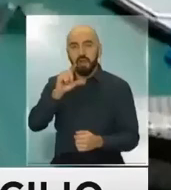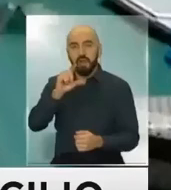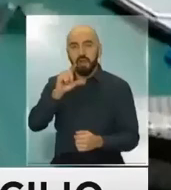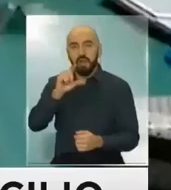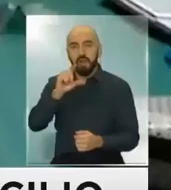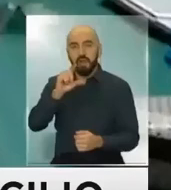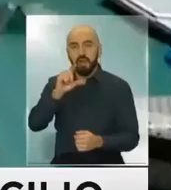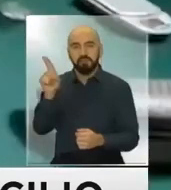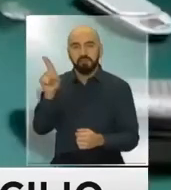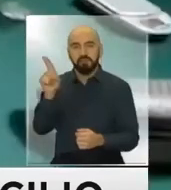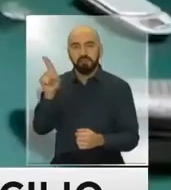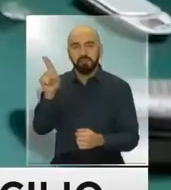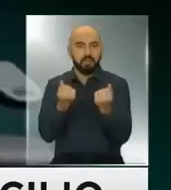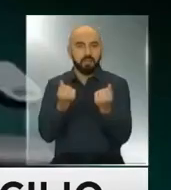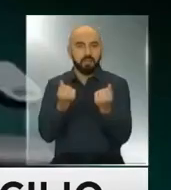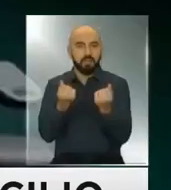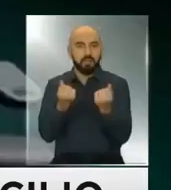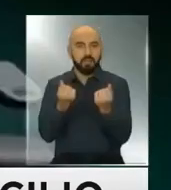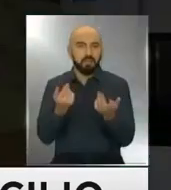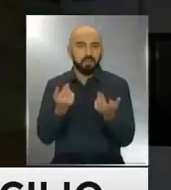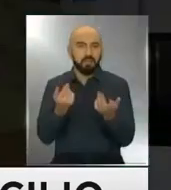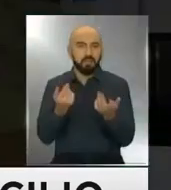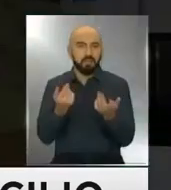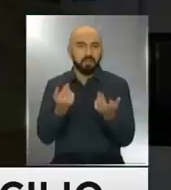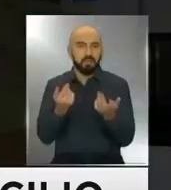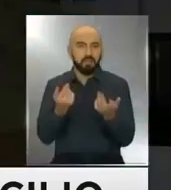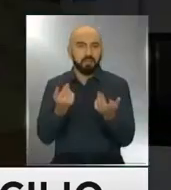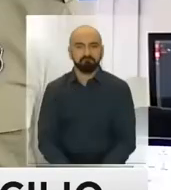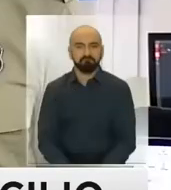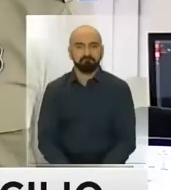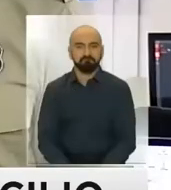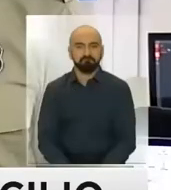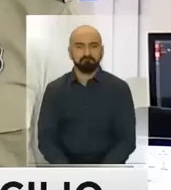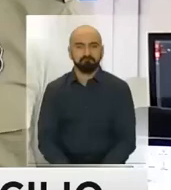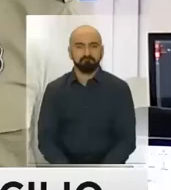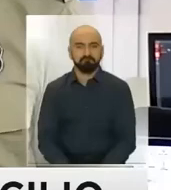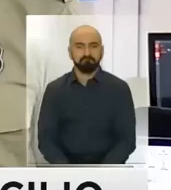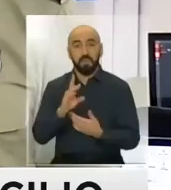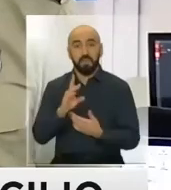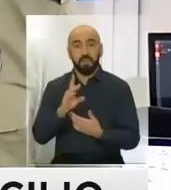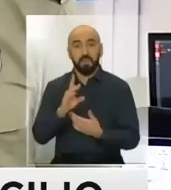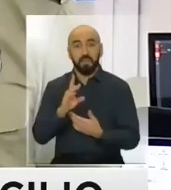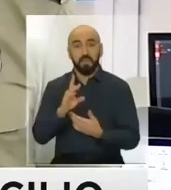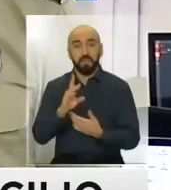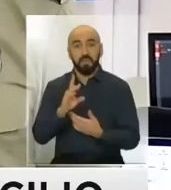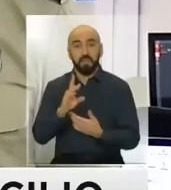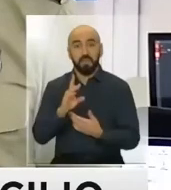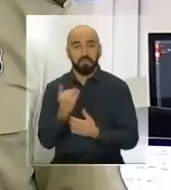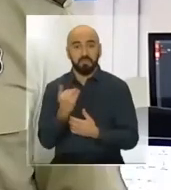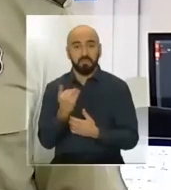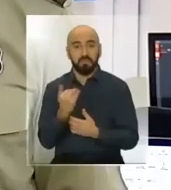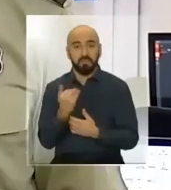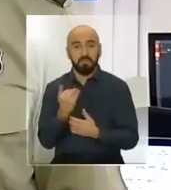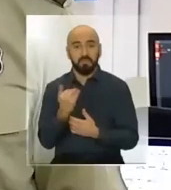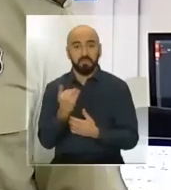El delivery hoy en día, al parecer, se le ha visto muy facilitado a ellos, o a lo menos le ha parecido que es una manera